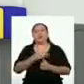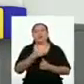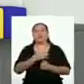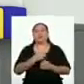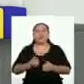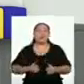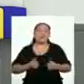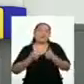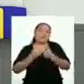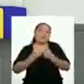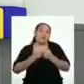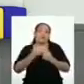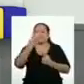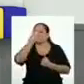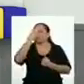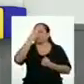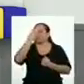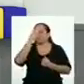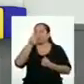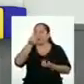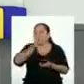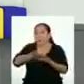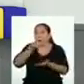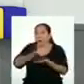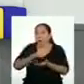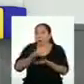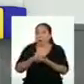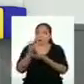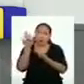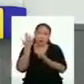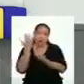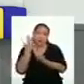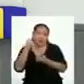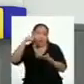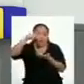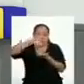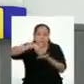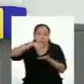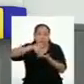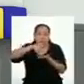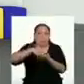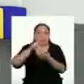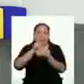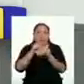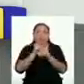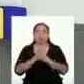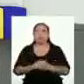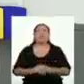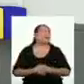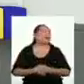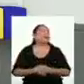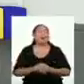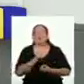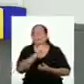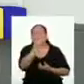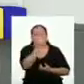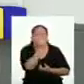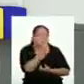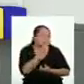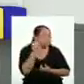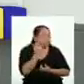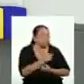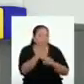chistes a un módico precio mientras espera su turno de atención, marque el número No, no tengo paciencia para esto.